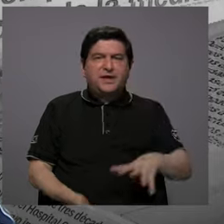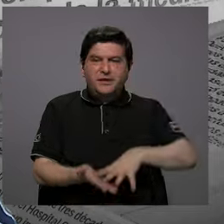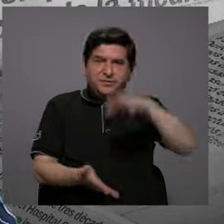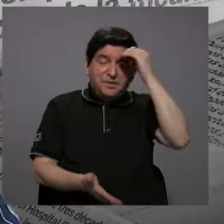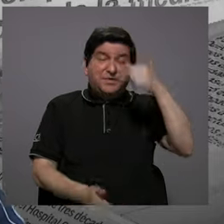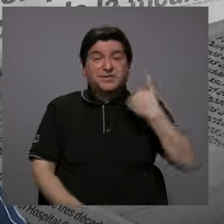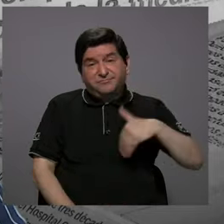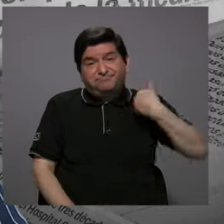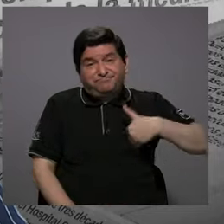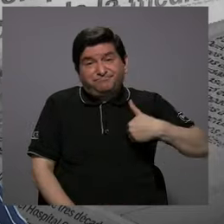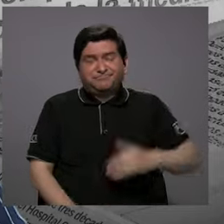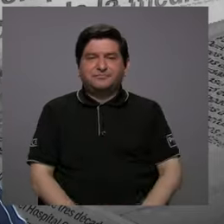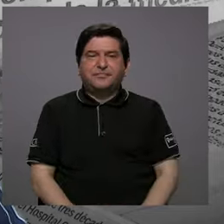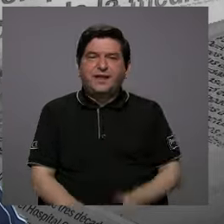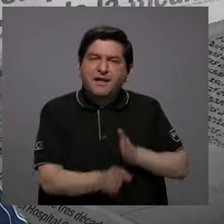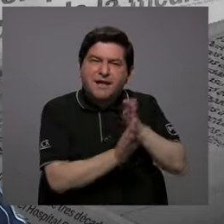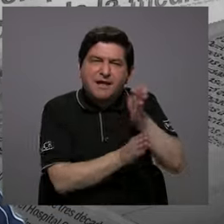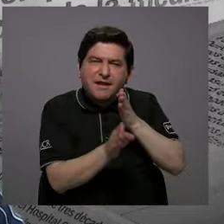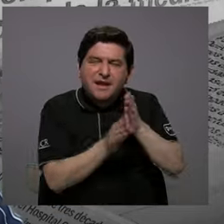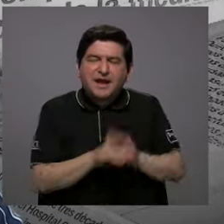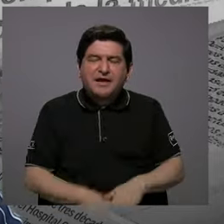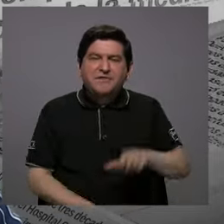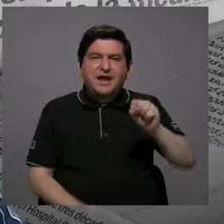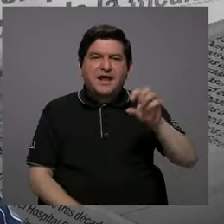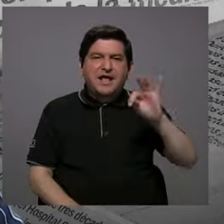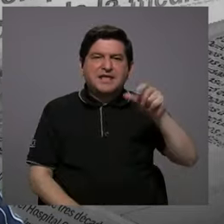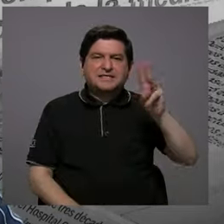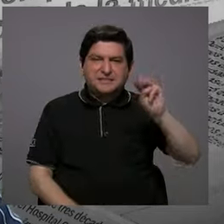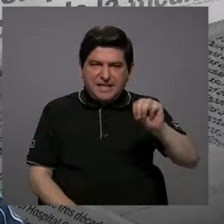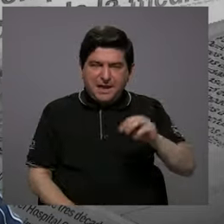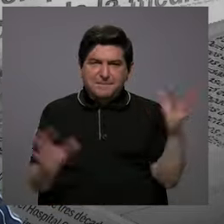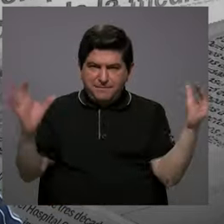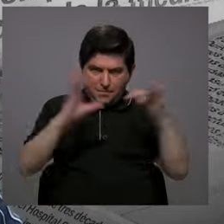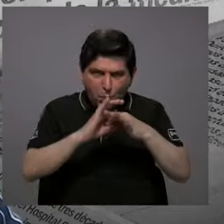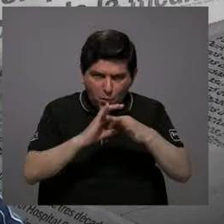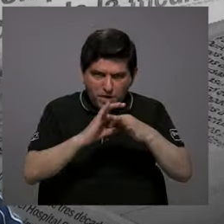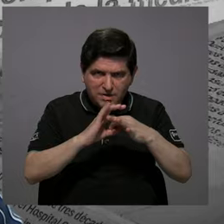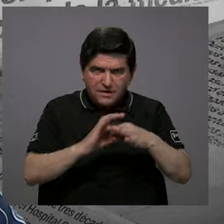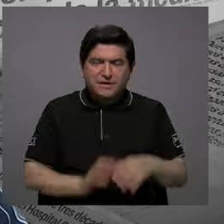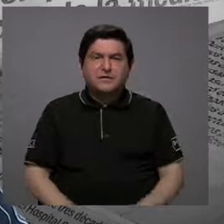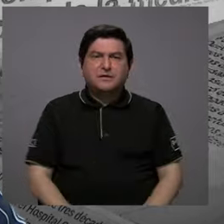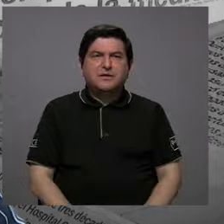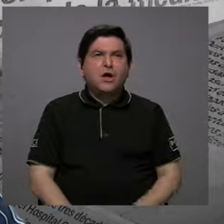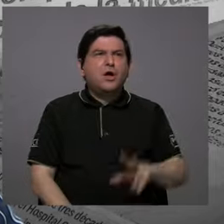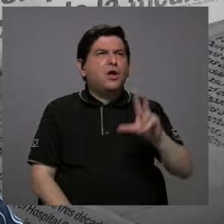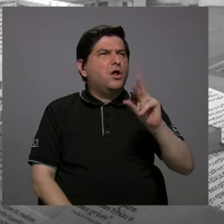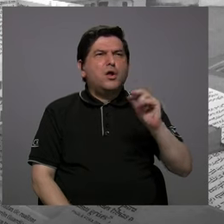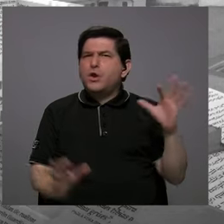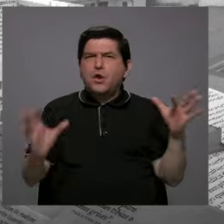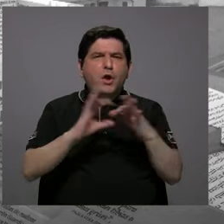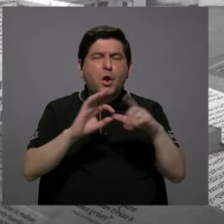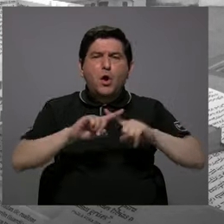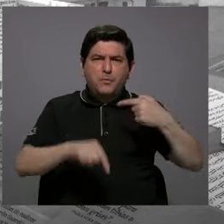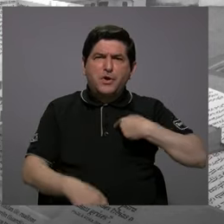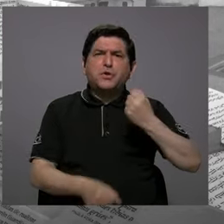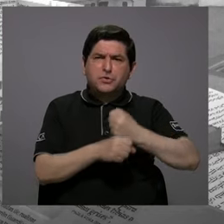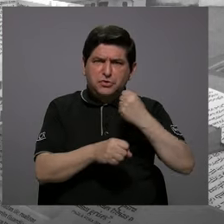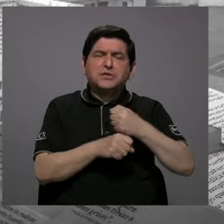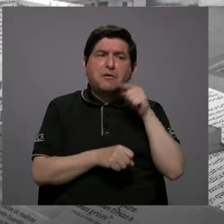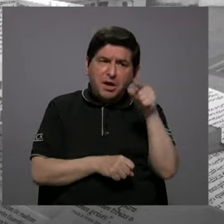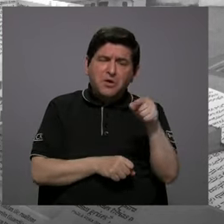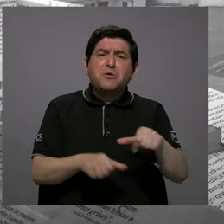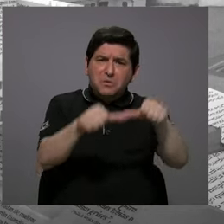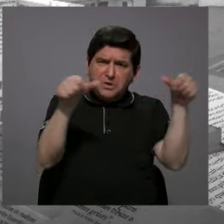hombres la las carreras stem o sea tienen que estar vinculadas a las carreras stem no no están vinculadas pero yo trabajo mucho con las